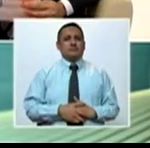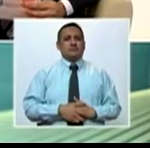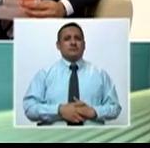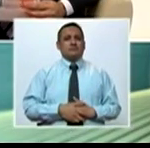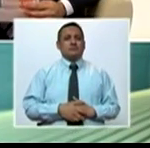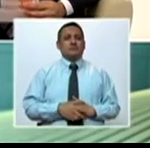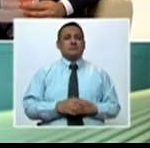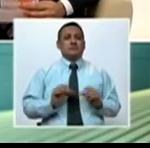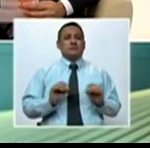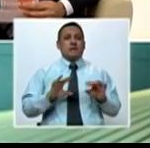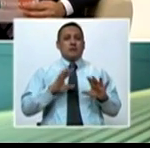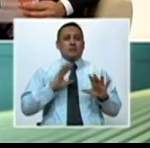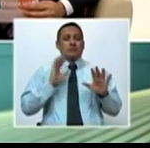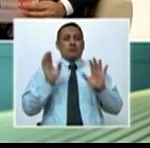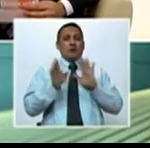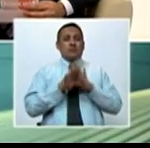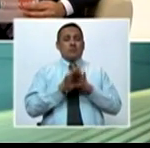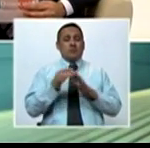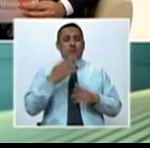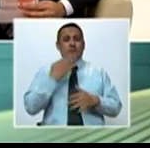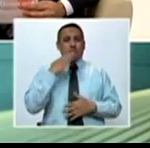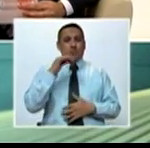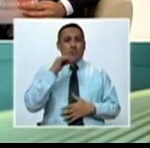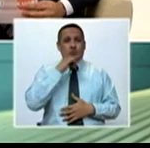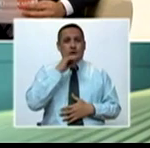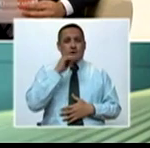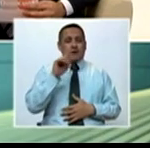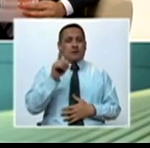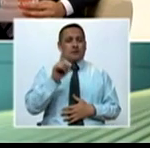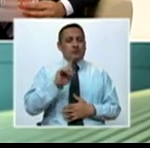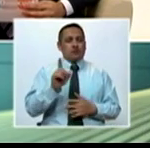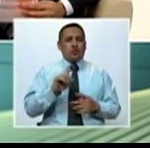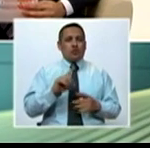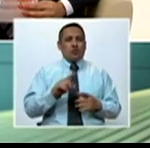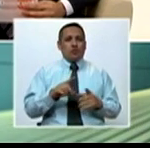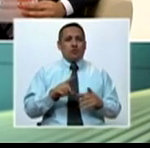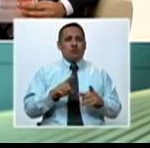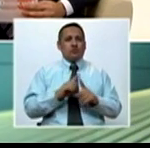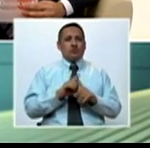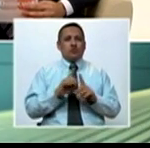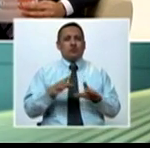Infelizmente, en el caso de ella se ve que no